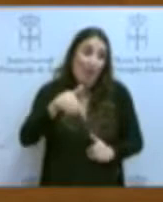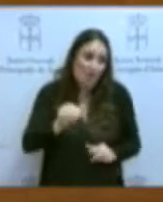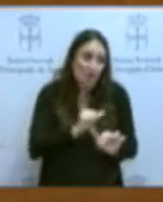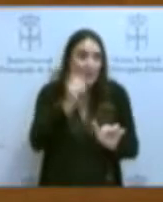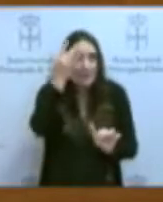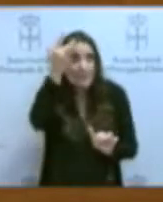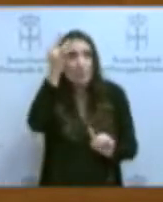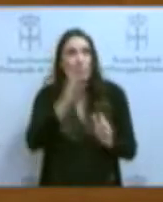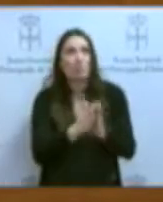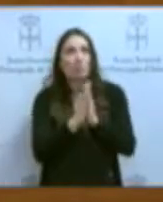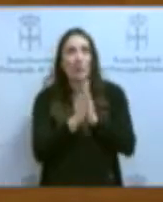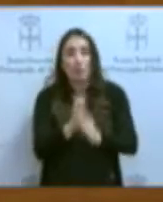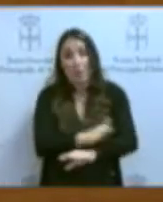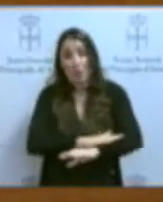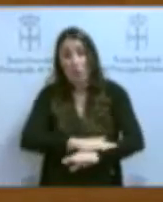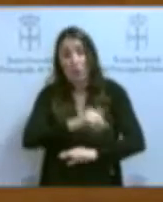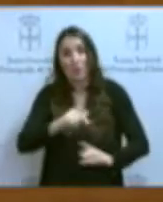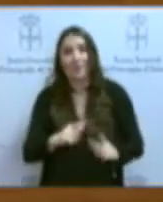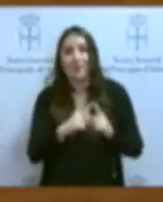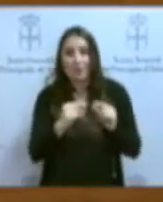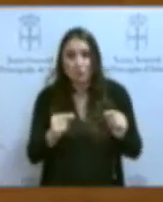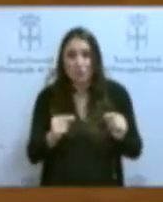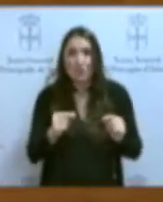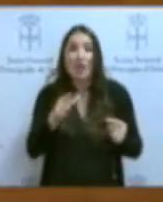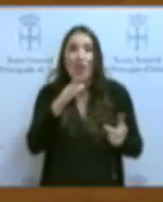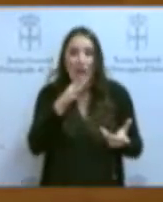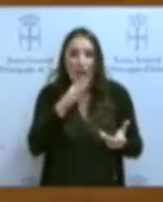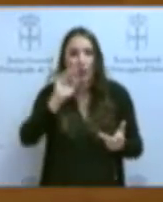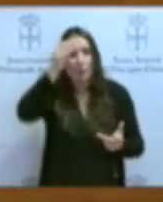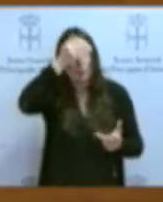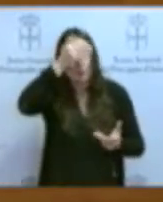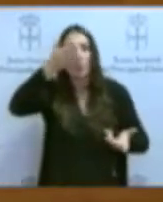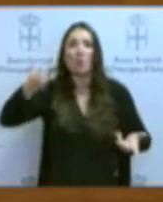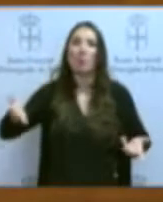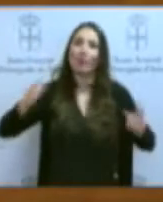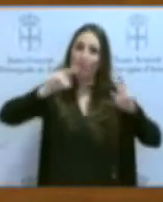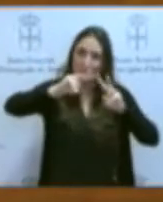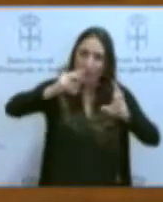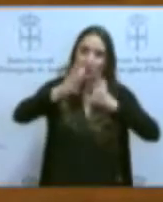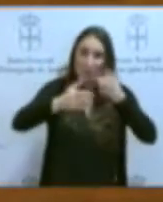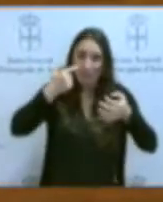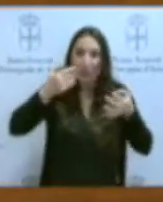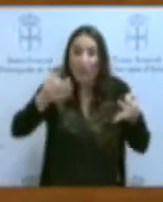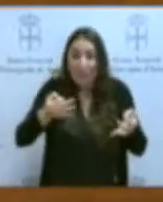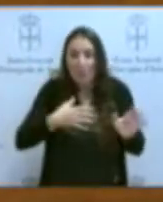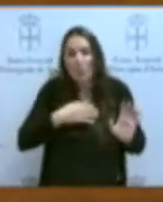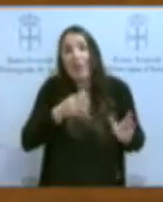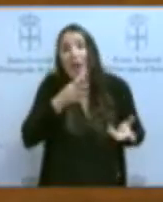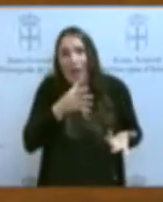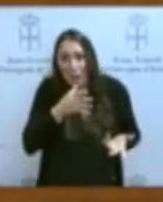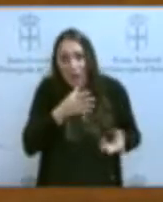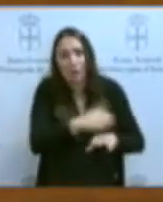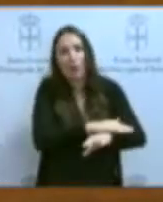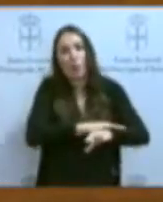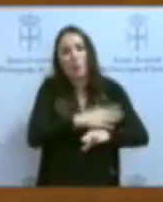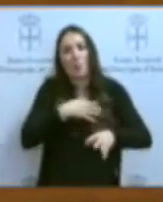Gobierno autonómico, ahora que ya se ha quitado las manos de delante de los ojos, vea el problema, y ahora que ya se ha